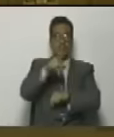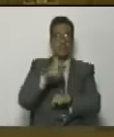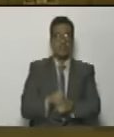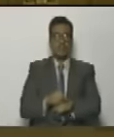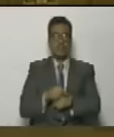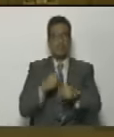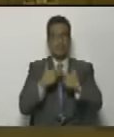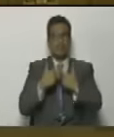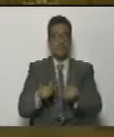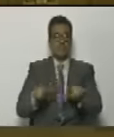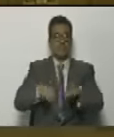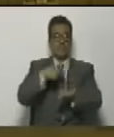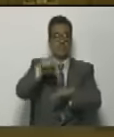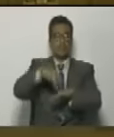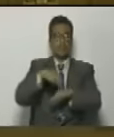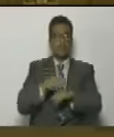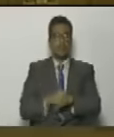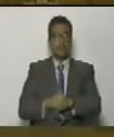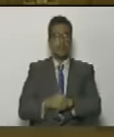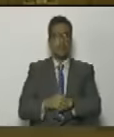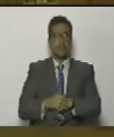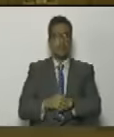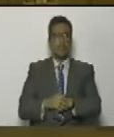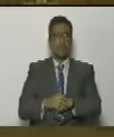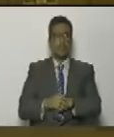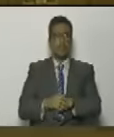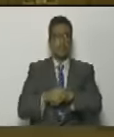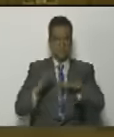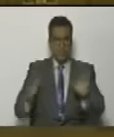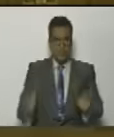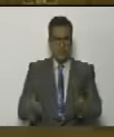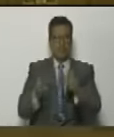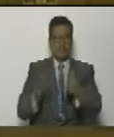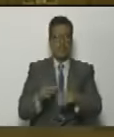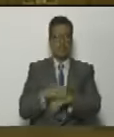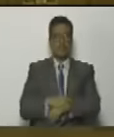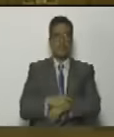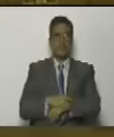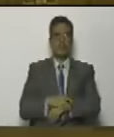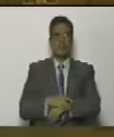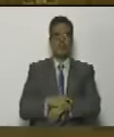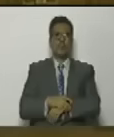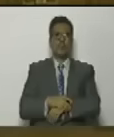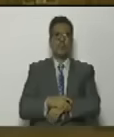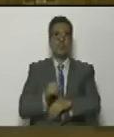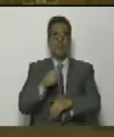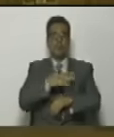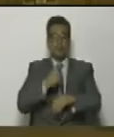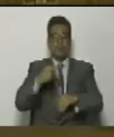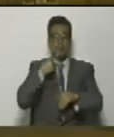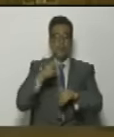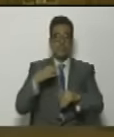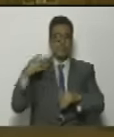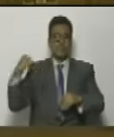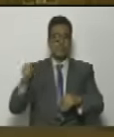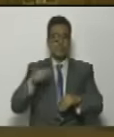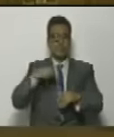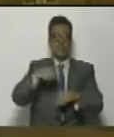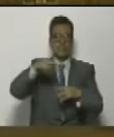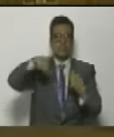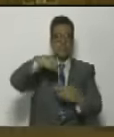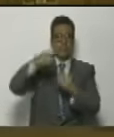de la liberación nacional. Que motivado por su imperante espíritu